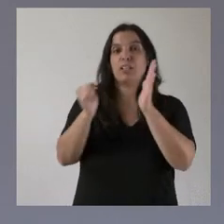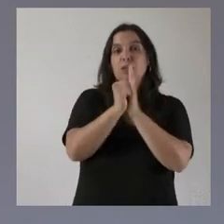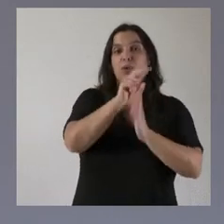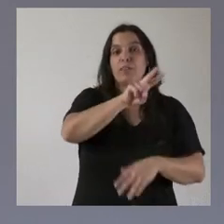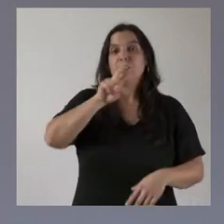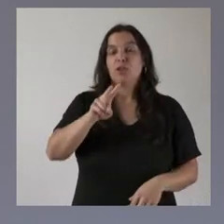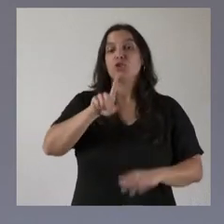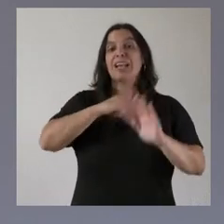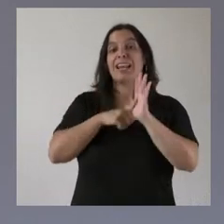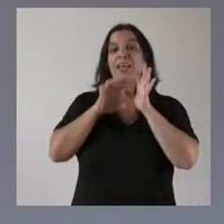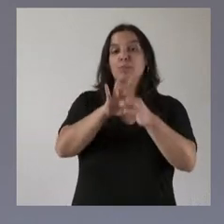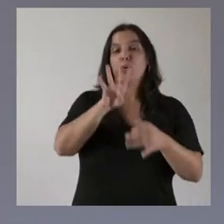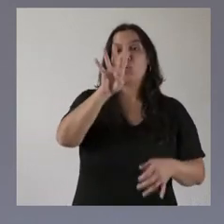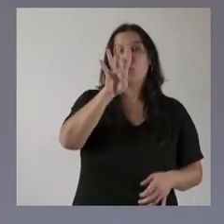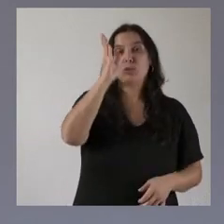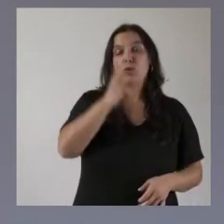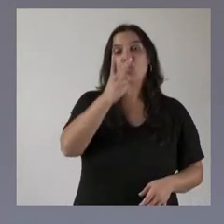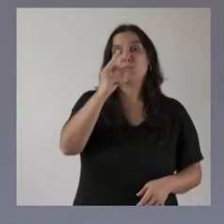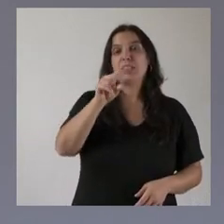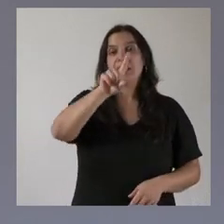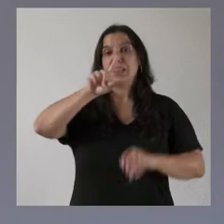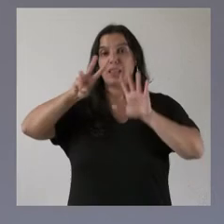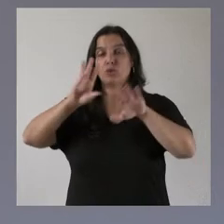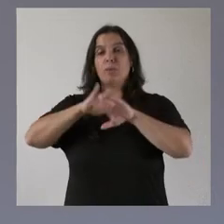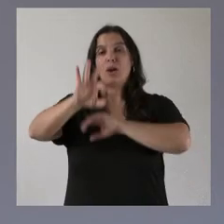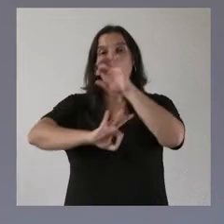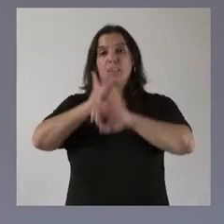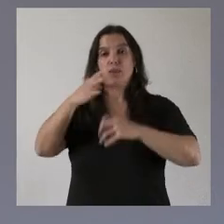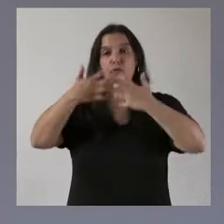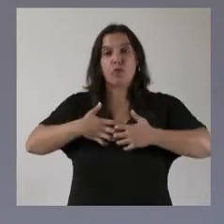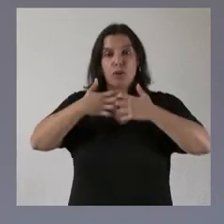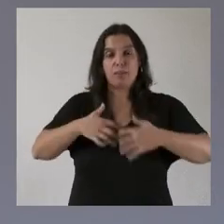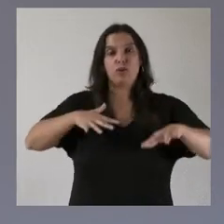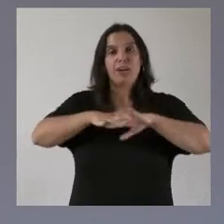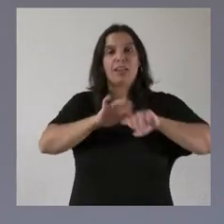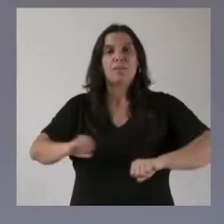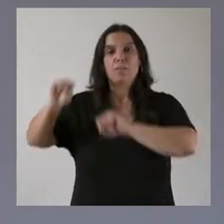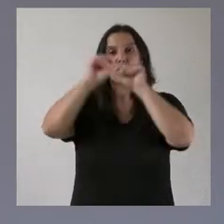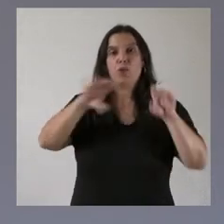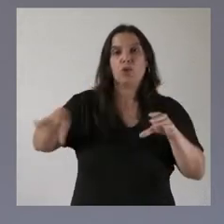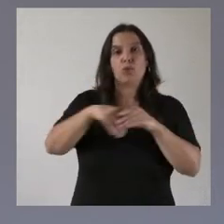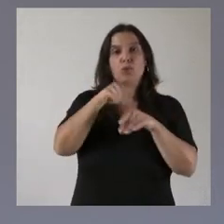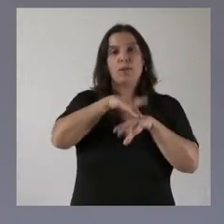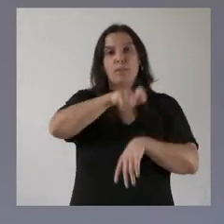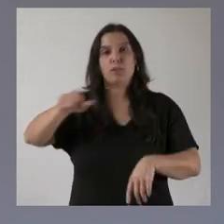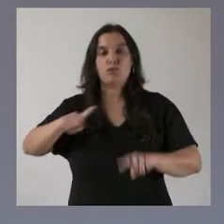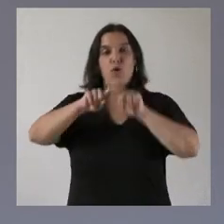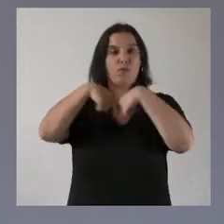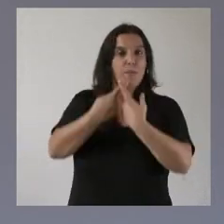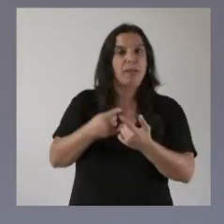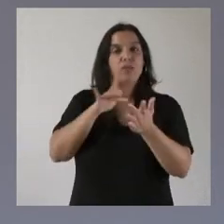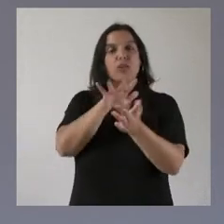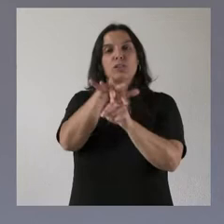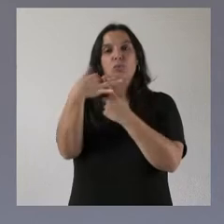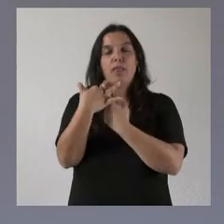4/2018 de 2 de julio de ordenación y funcionamiento de la red de protección e inclusión a personas y familias en